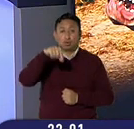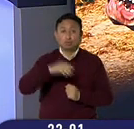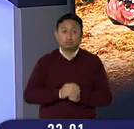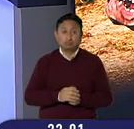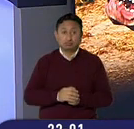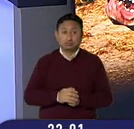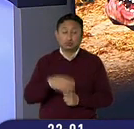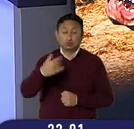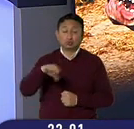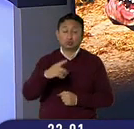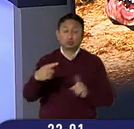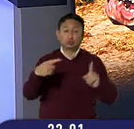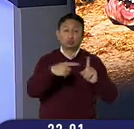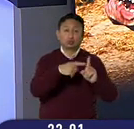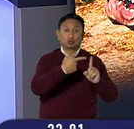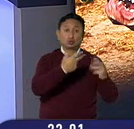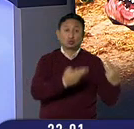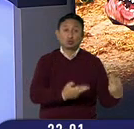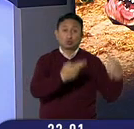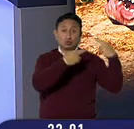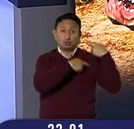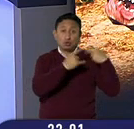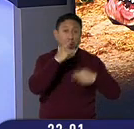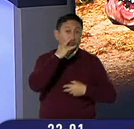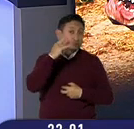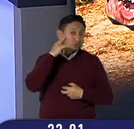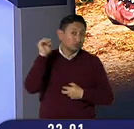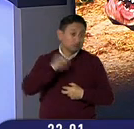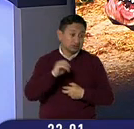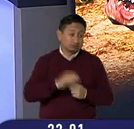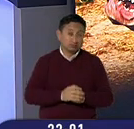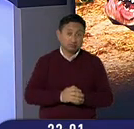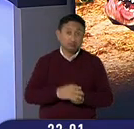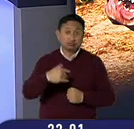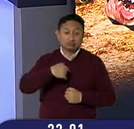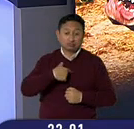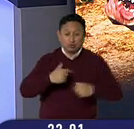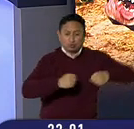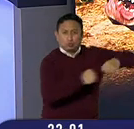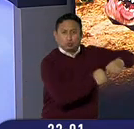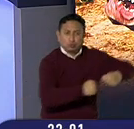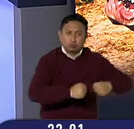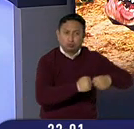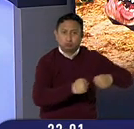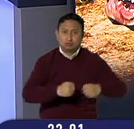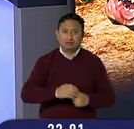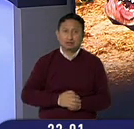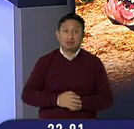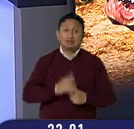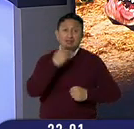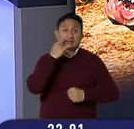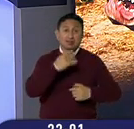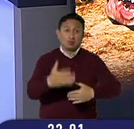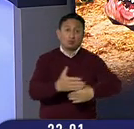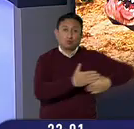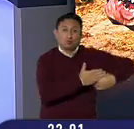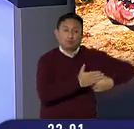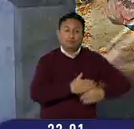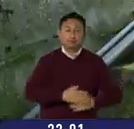llevó la peor parte fue la encargada de los menores de edad al arriesgar su integridad por defender a los